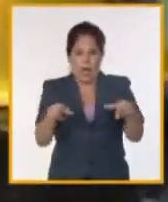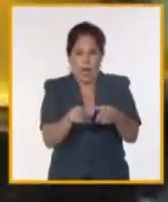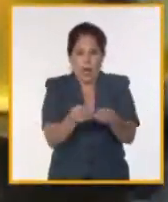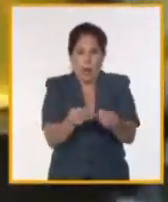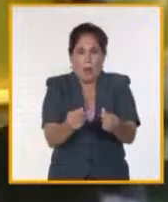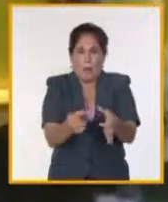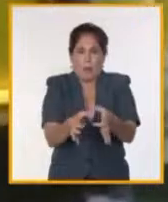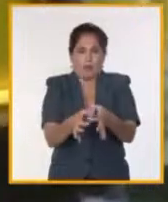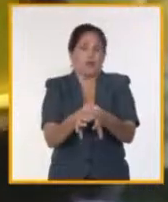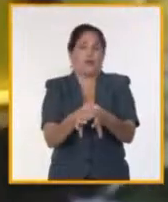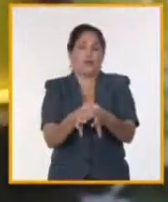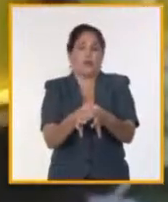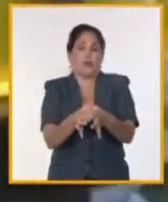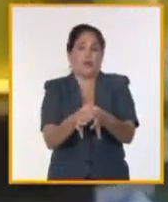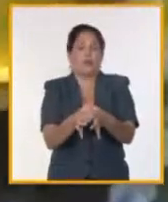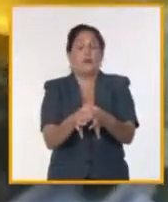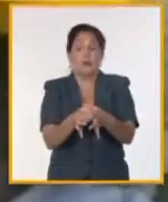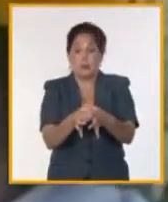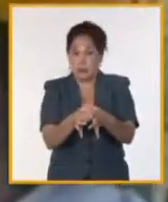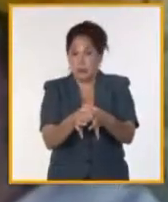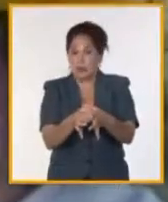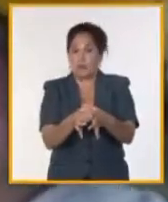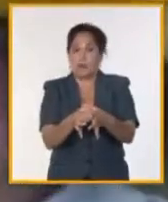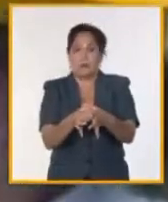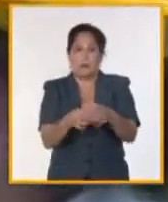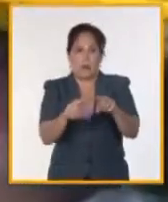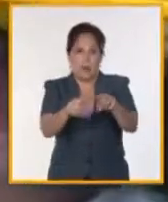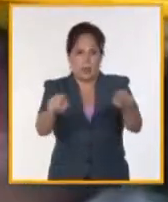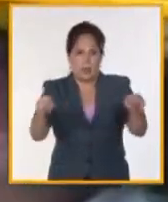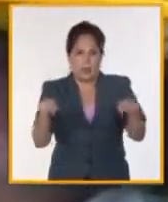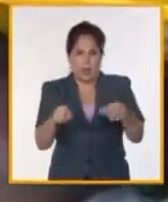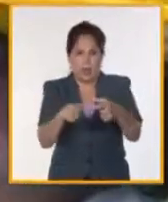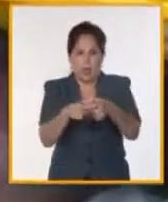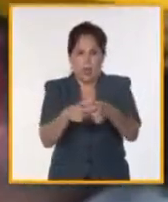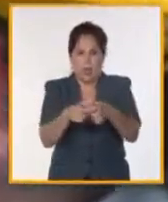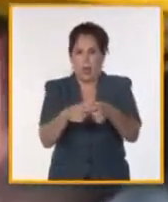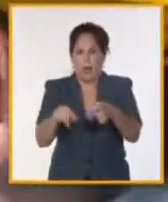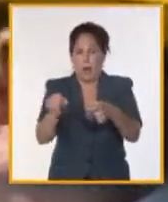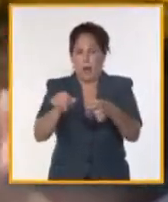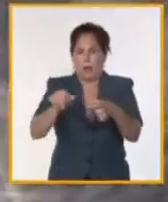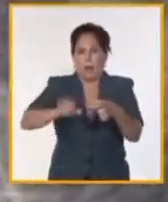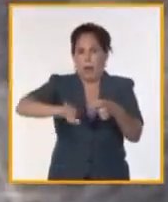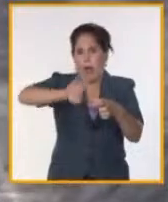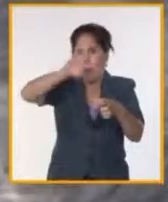esta tenga una terraza que se parece a la de Chuquicamata.